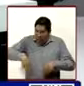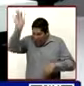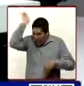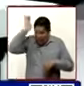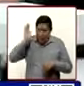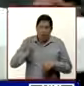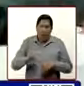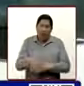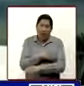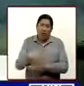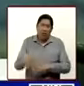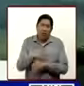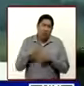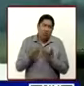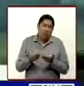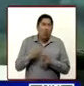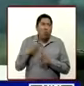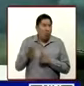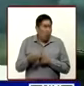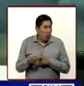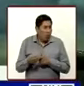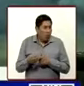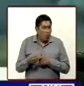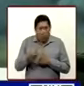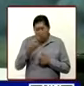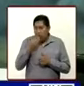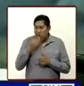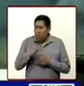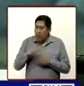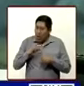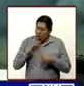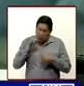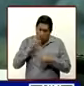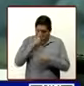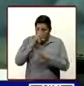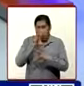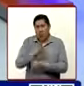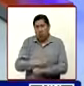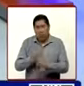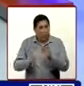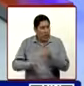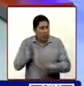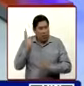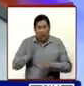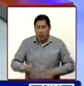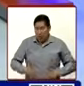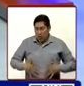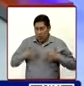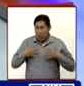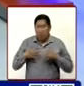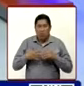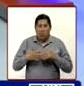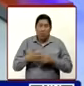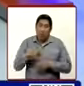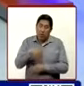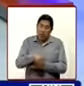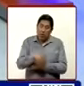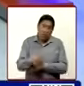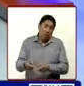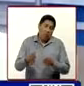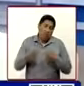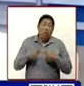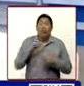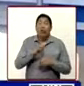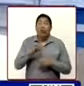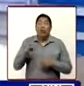calle a sus animales? Por supuesto. O malacostumbran a sus animales a salir a la calle. Que vivan afuera prácticamente, que entren en la noche a dormir solamente.